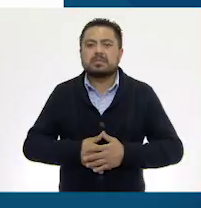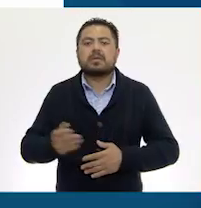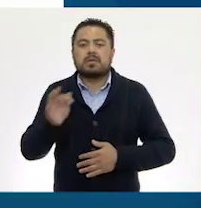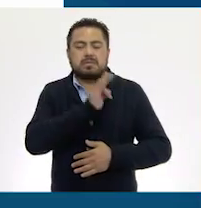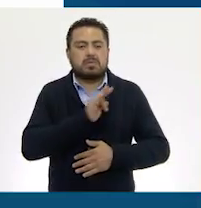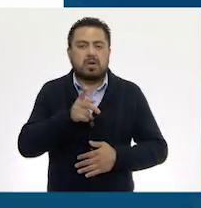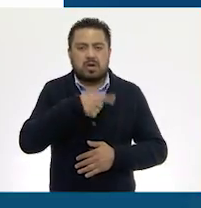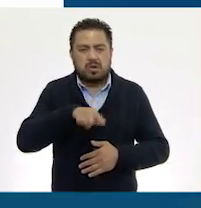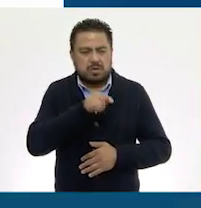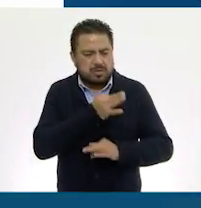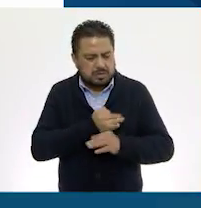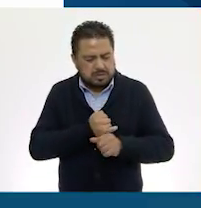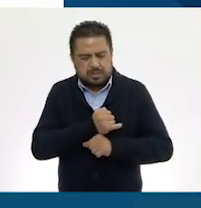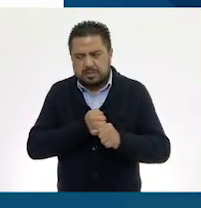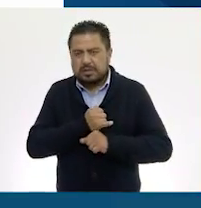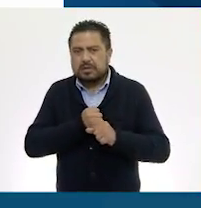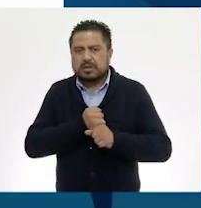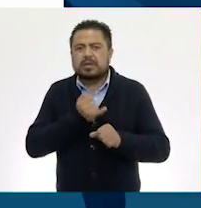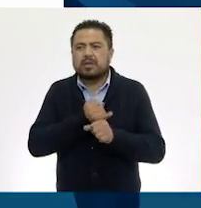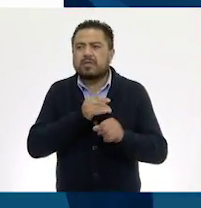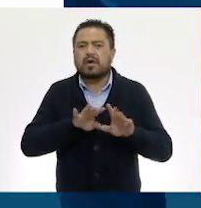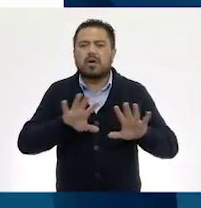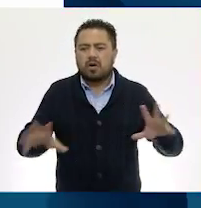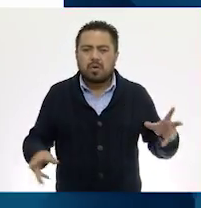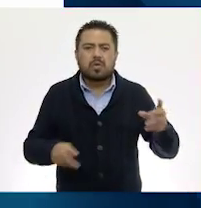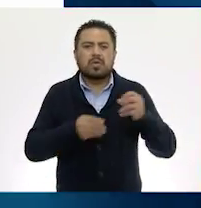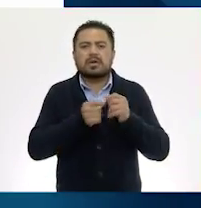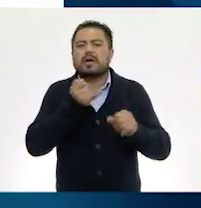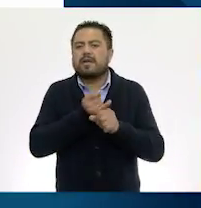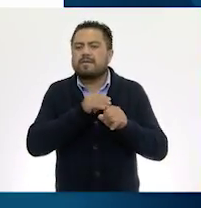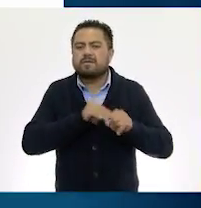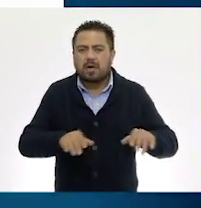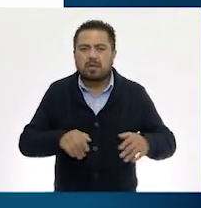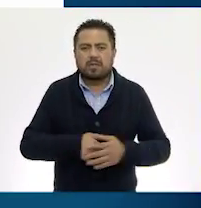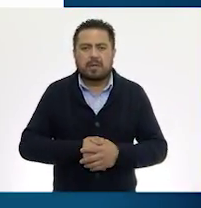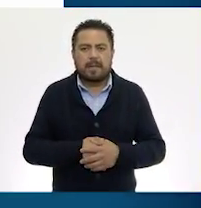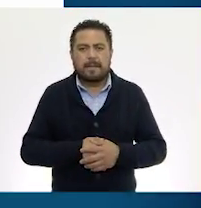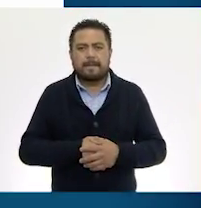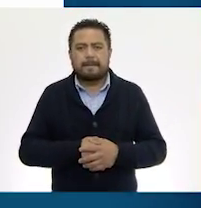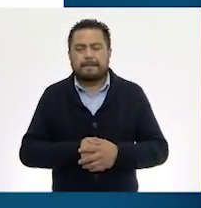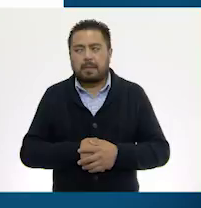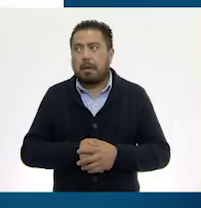Podemos consultar también esas fuentes para complementar nuestra información.